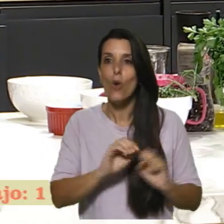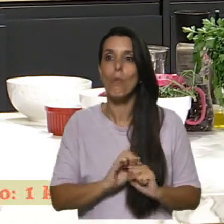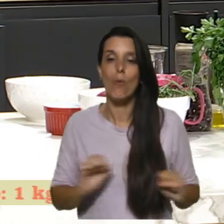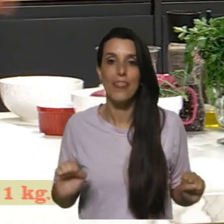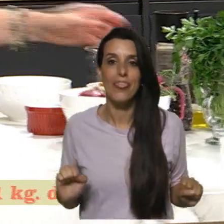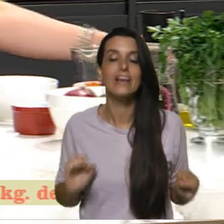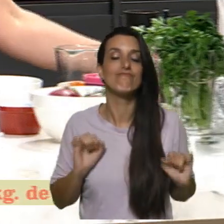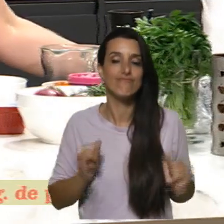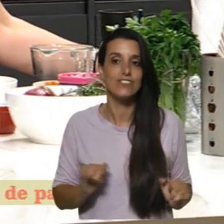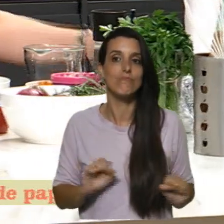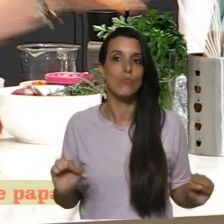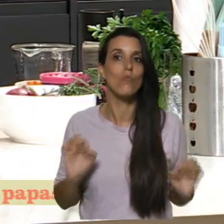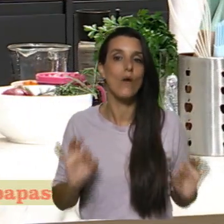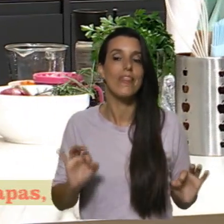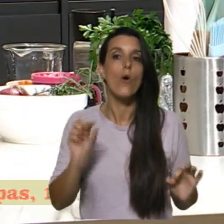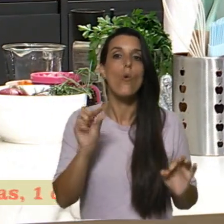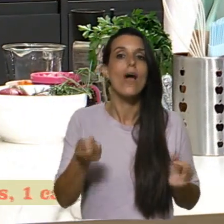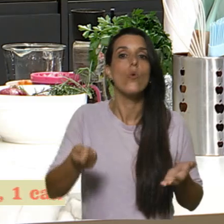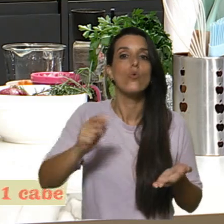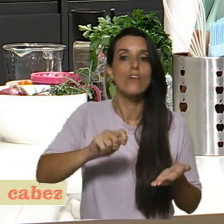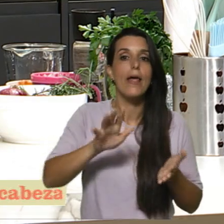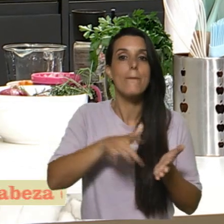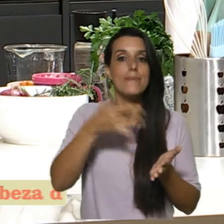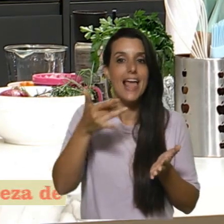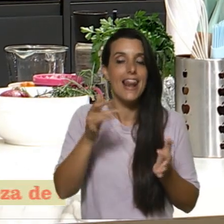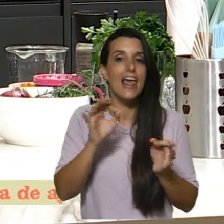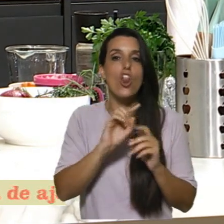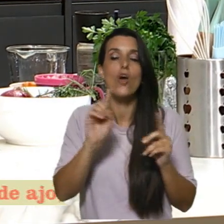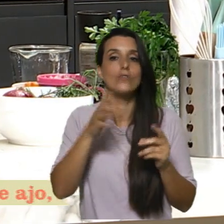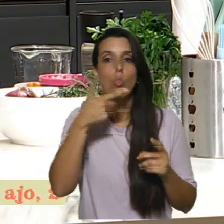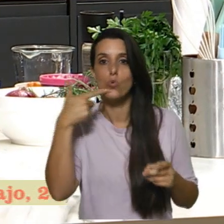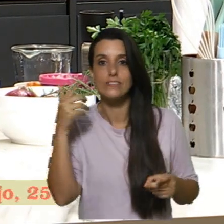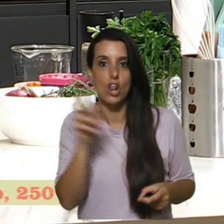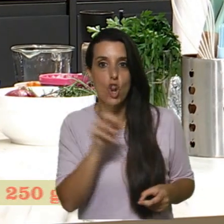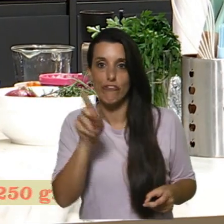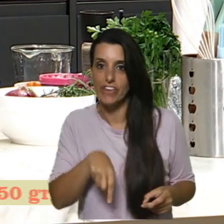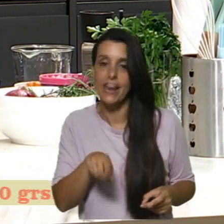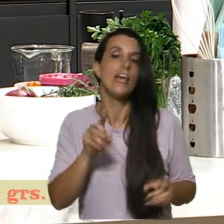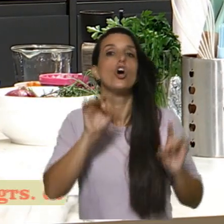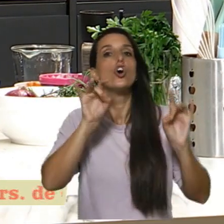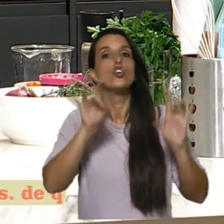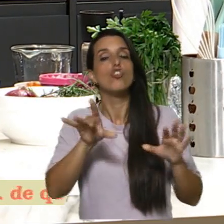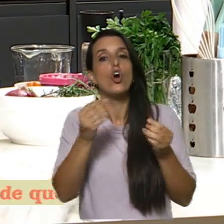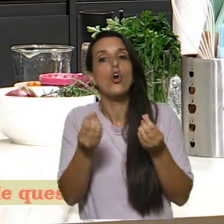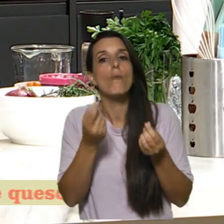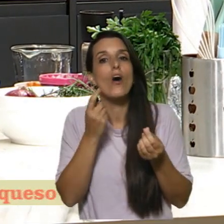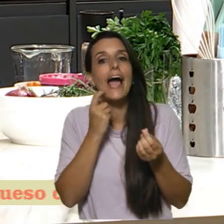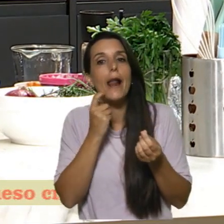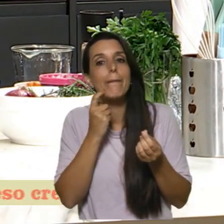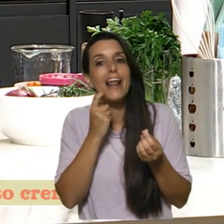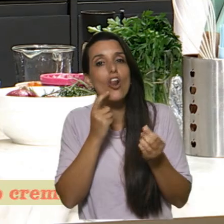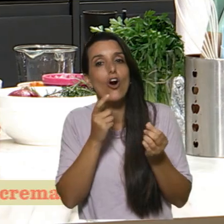quedar bien. Y lo incorporé. Le pones una cucharada de miel. Que no va a ser que te quede dulce, sino que te va a ayudar como a caramelizar un